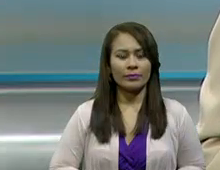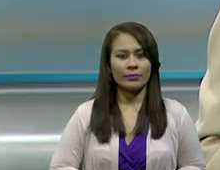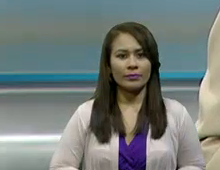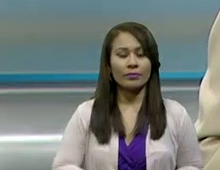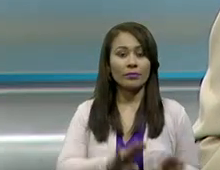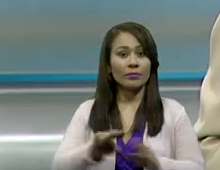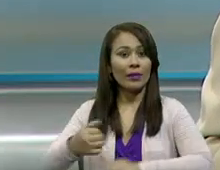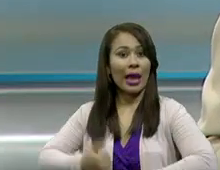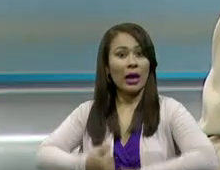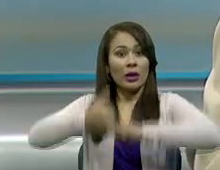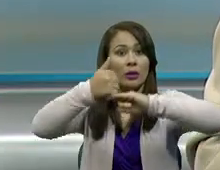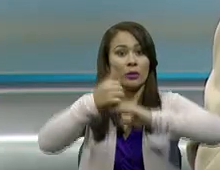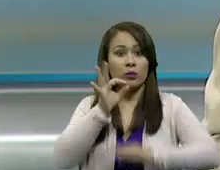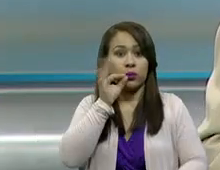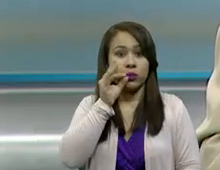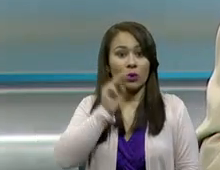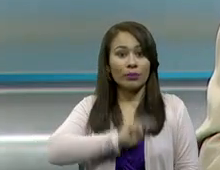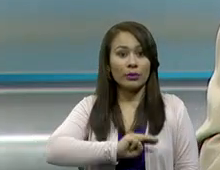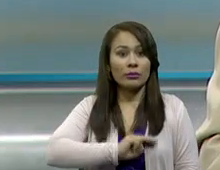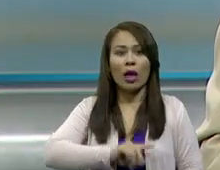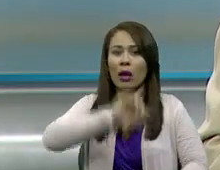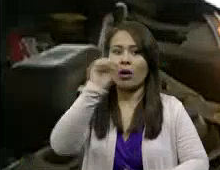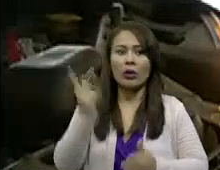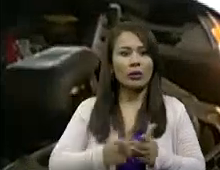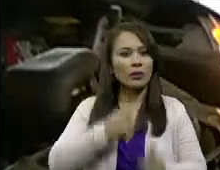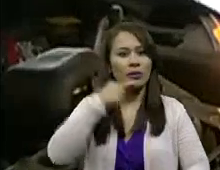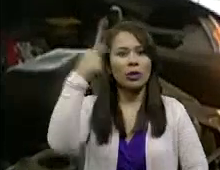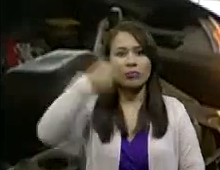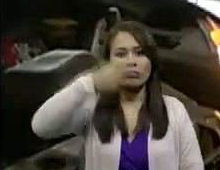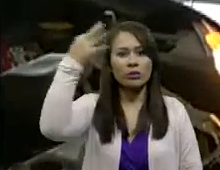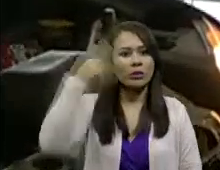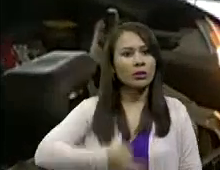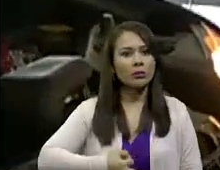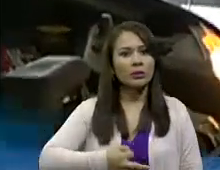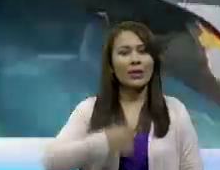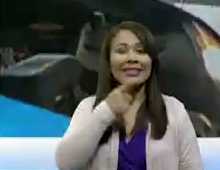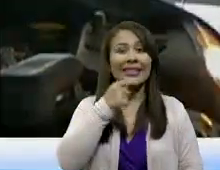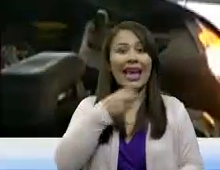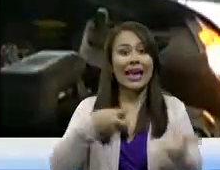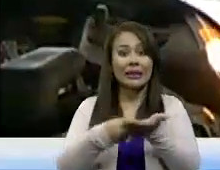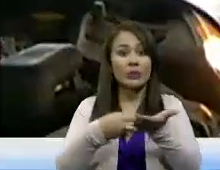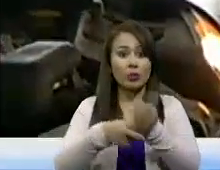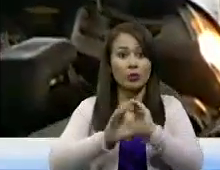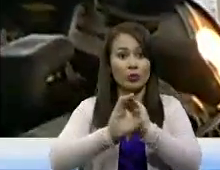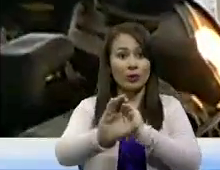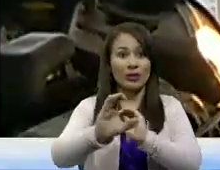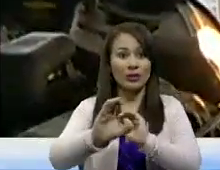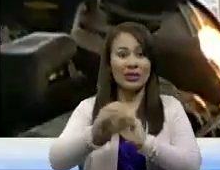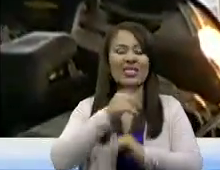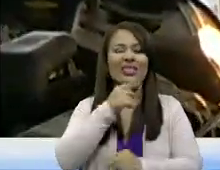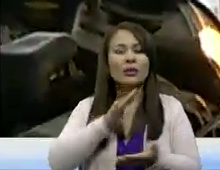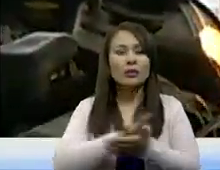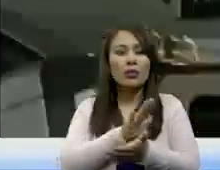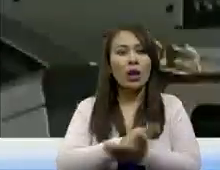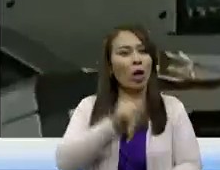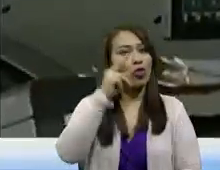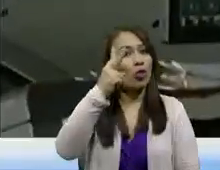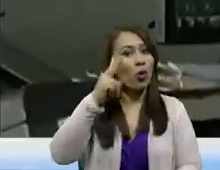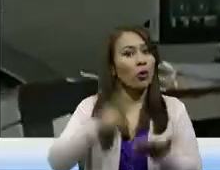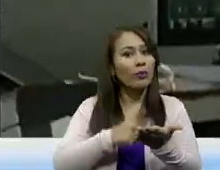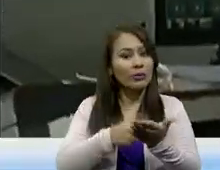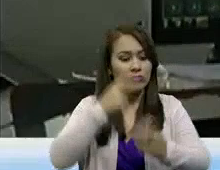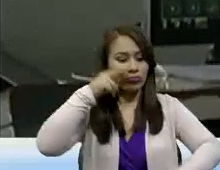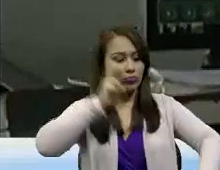La Autoridad de Tránsito Municipal ratificó que los expresos escolares deberán someterse a la doble revisión